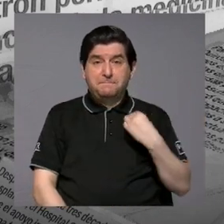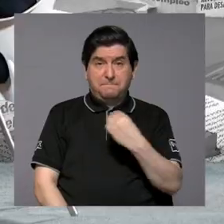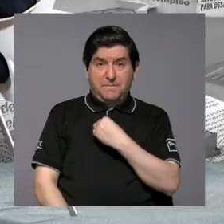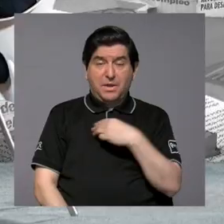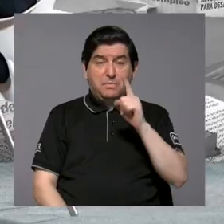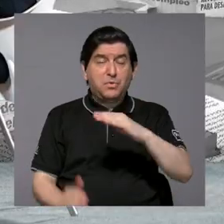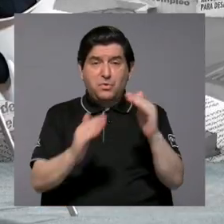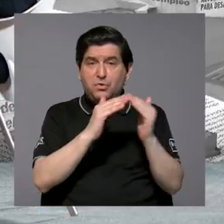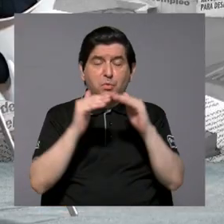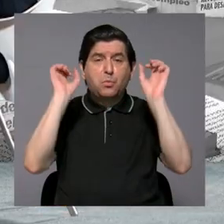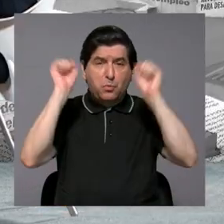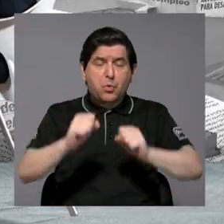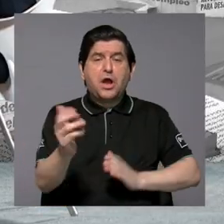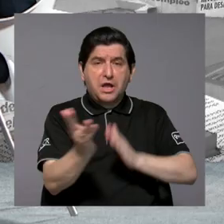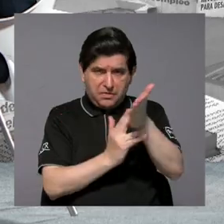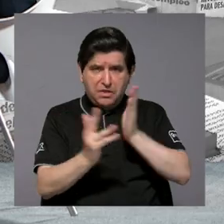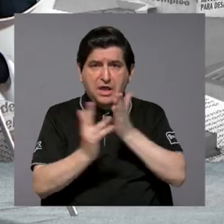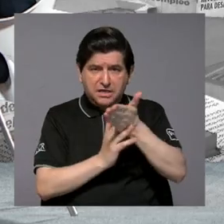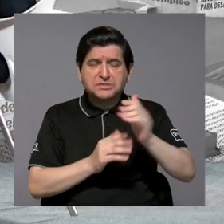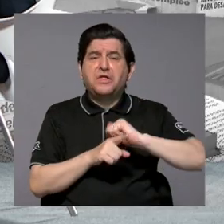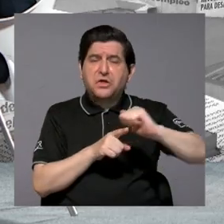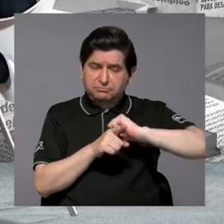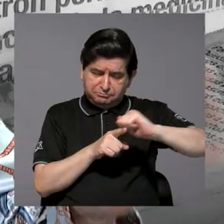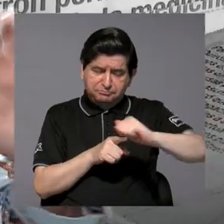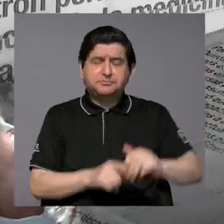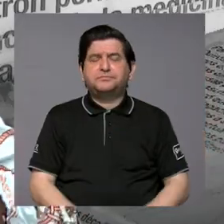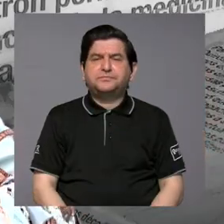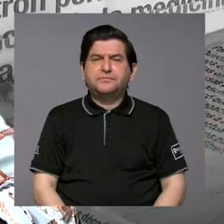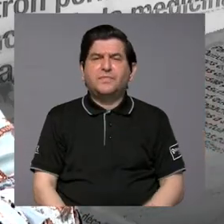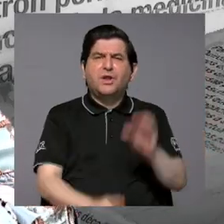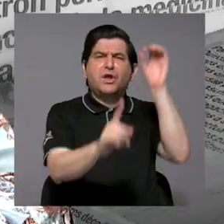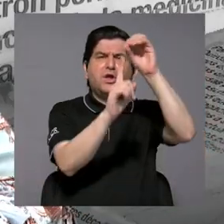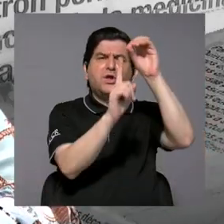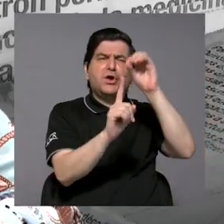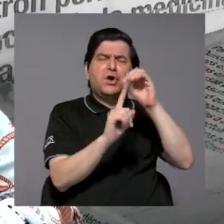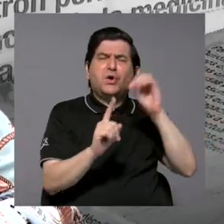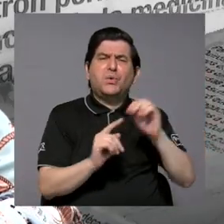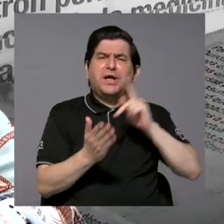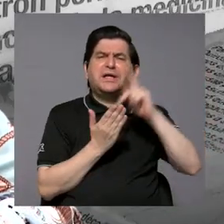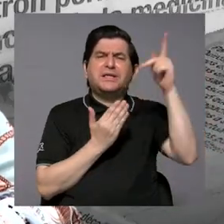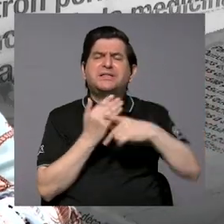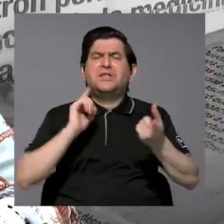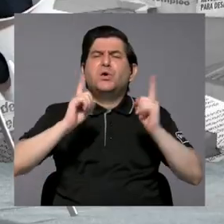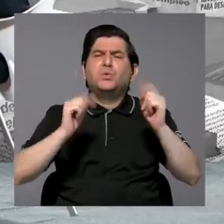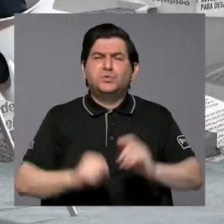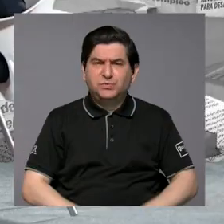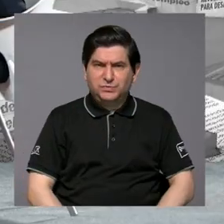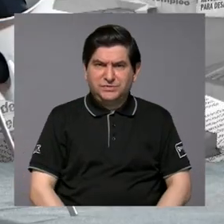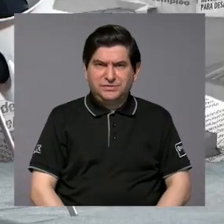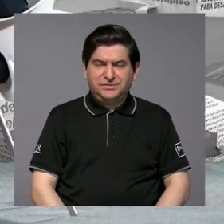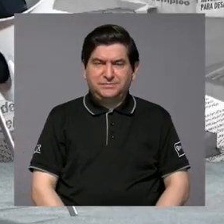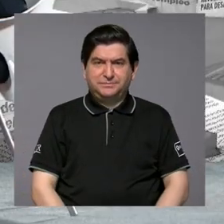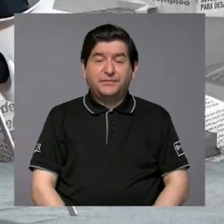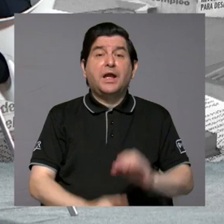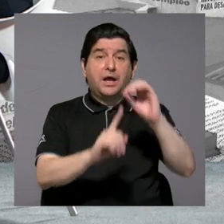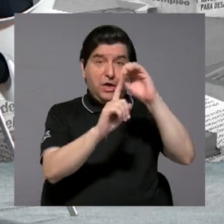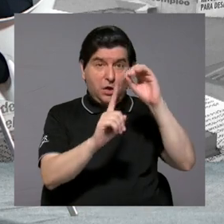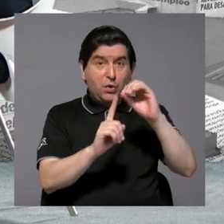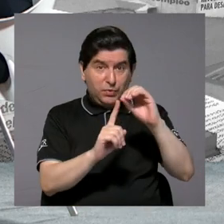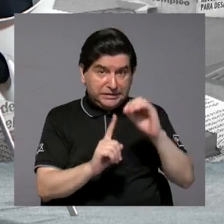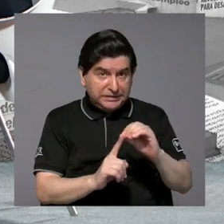una comunidad puede tener acceso a la capacitación Cuáles son los objetivos del programa Cuáles son los objetivos del programa